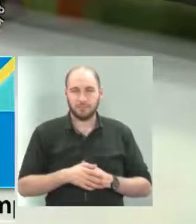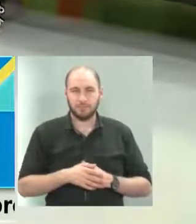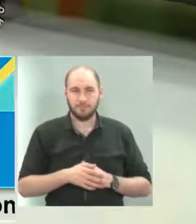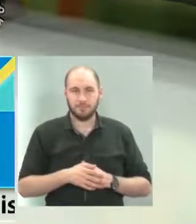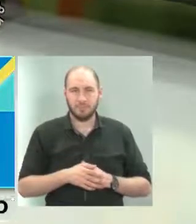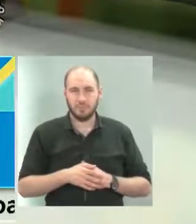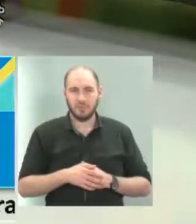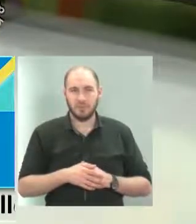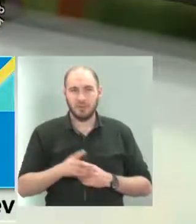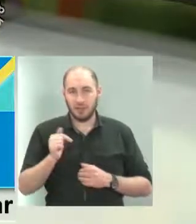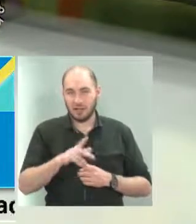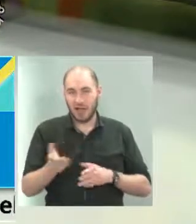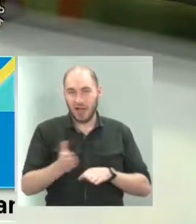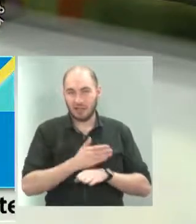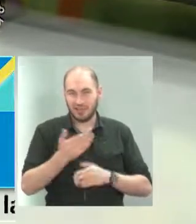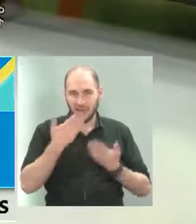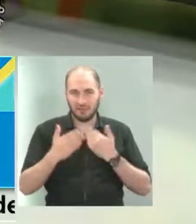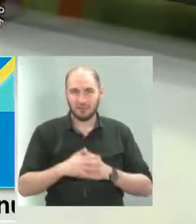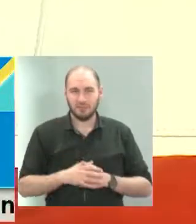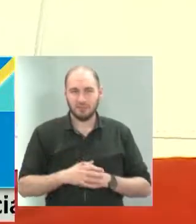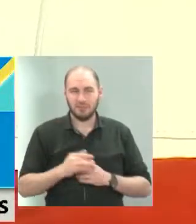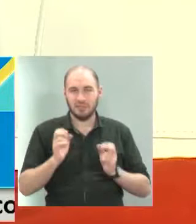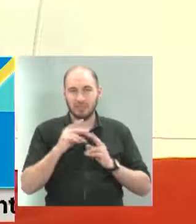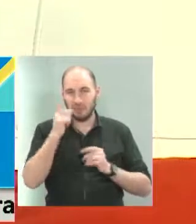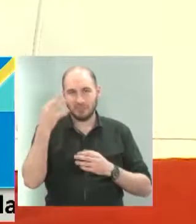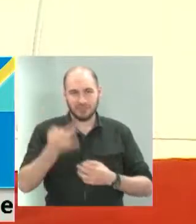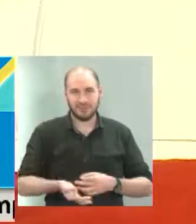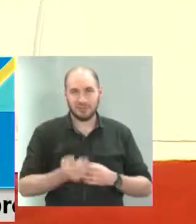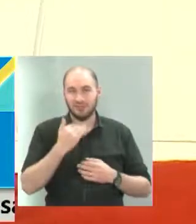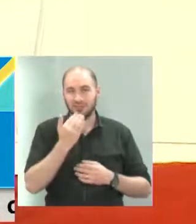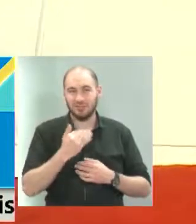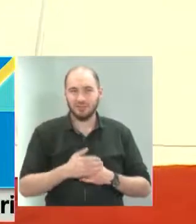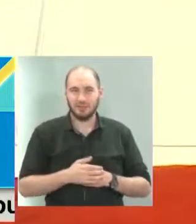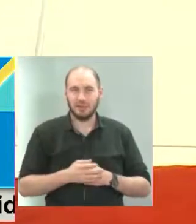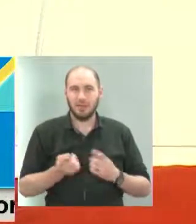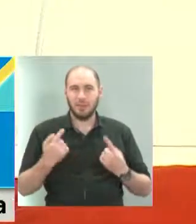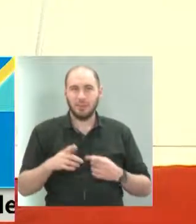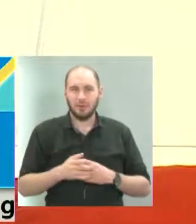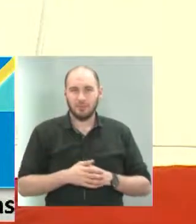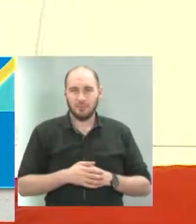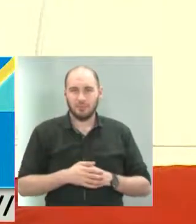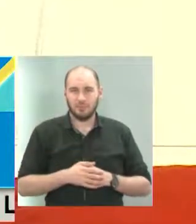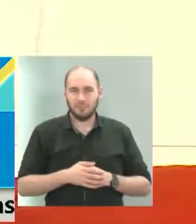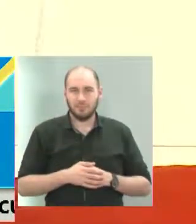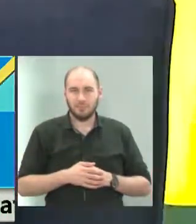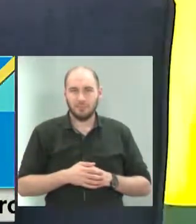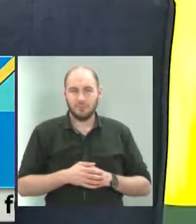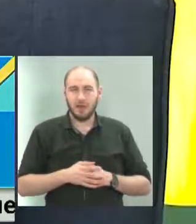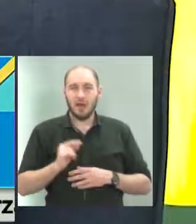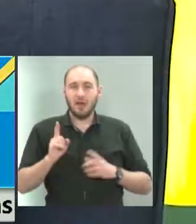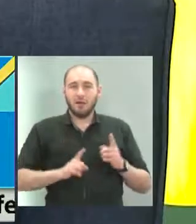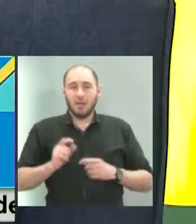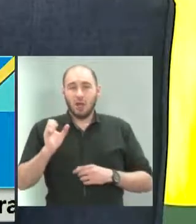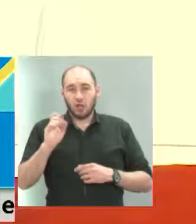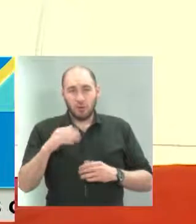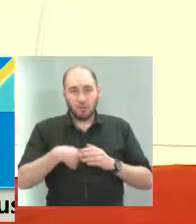y esto lo había dicho antes, no sé si políticamente es correcto lo que le voy a preguntar, Pero Fede, por ahí a los clubes